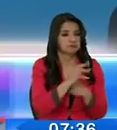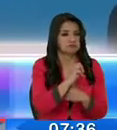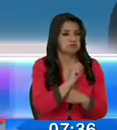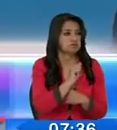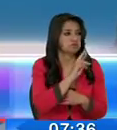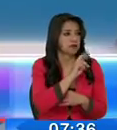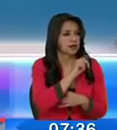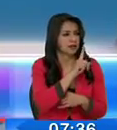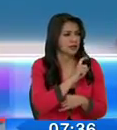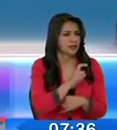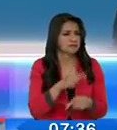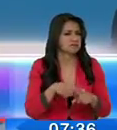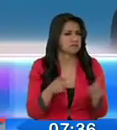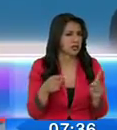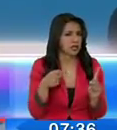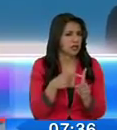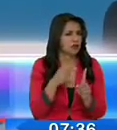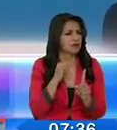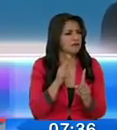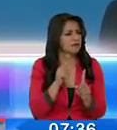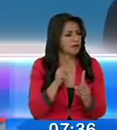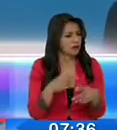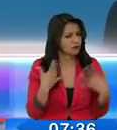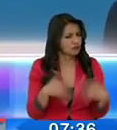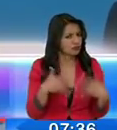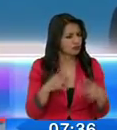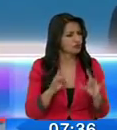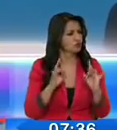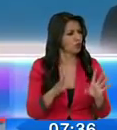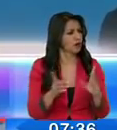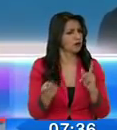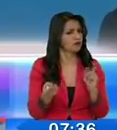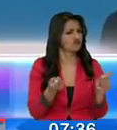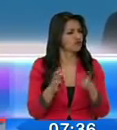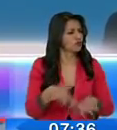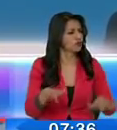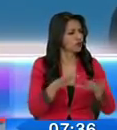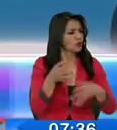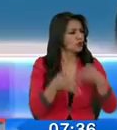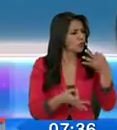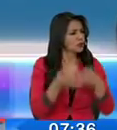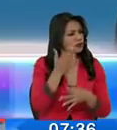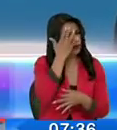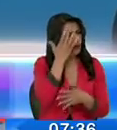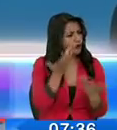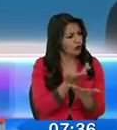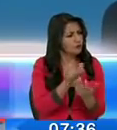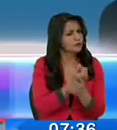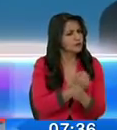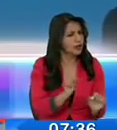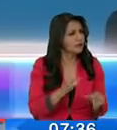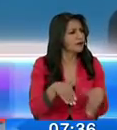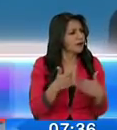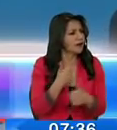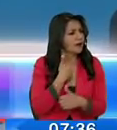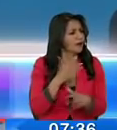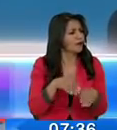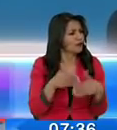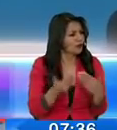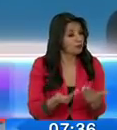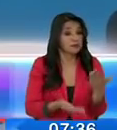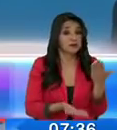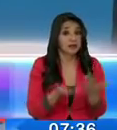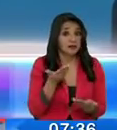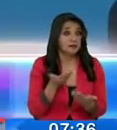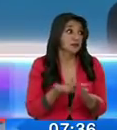la prerrogativa de Espinel para tener tanto poder en las esferas de la justicia y poder irse salvando? ¿Será acaso que el